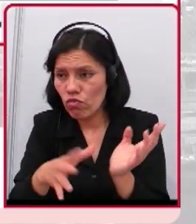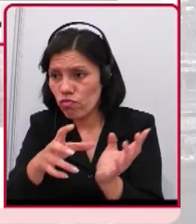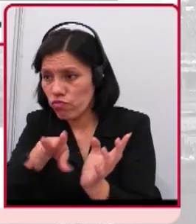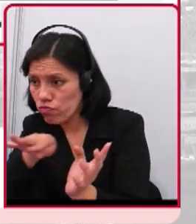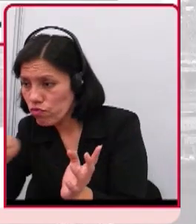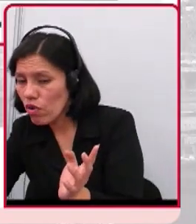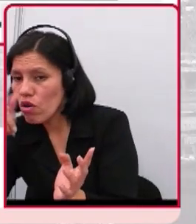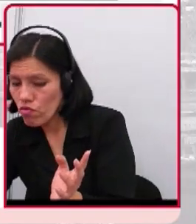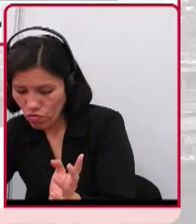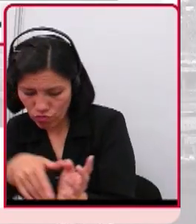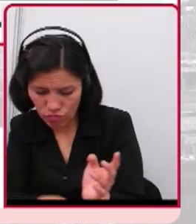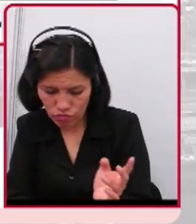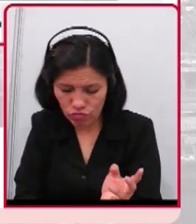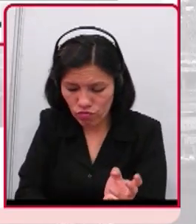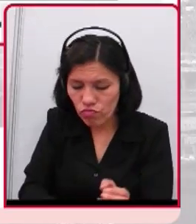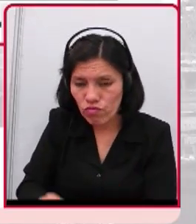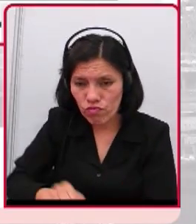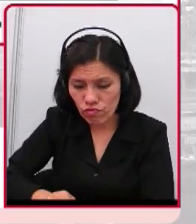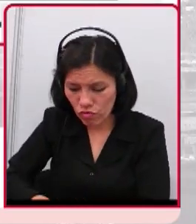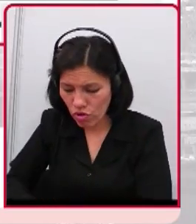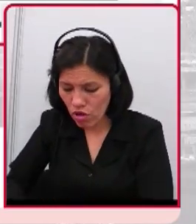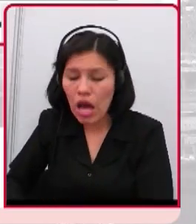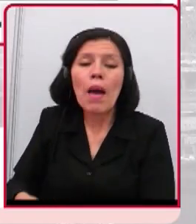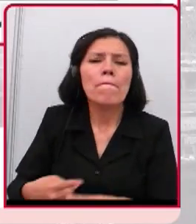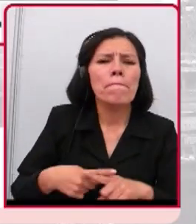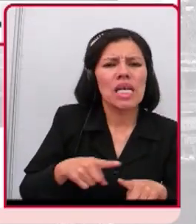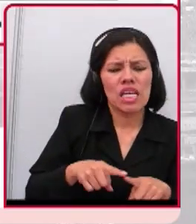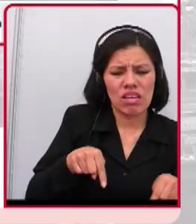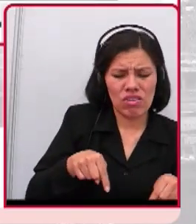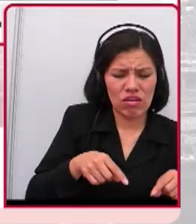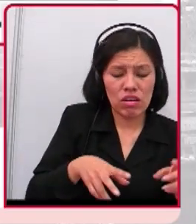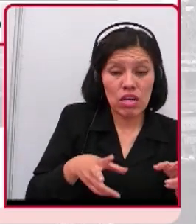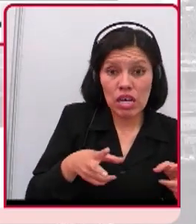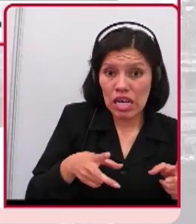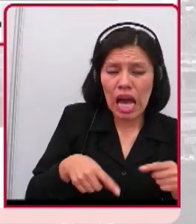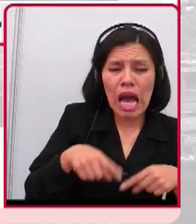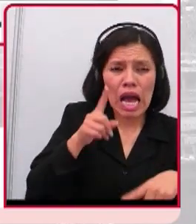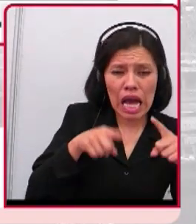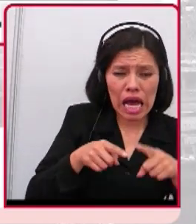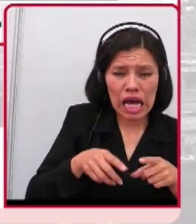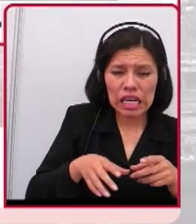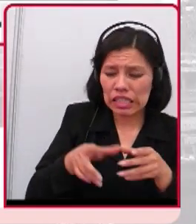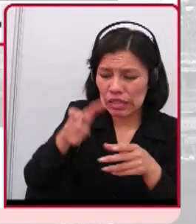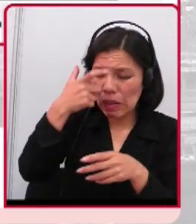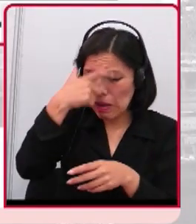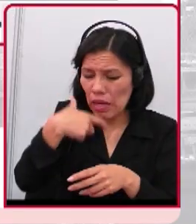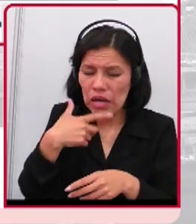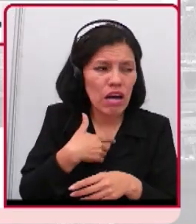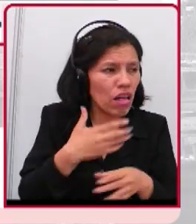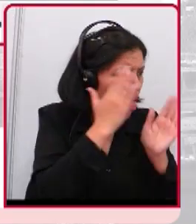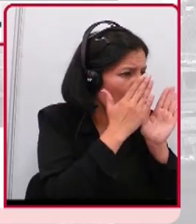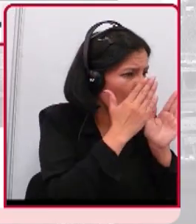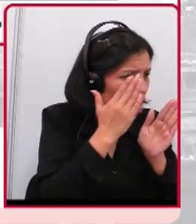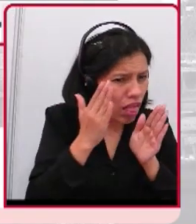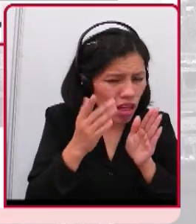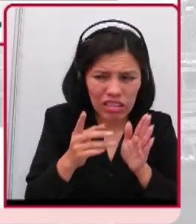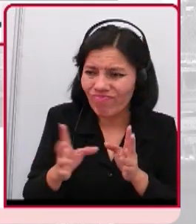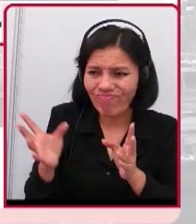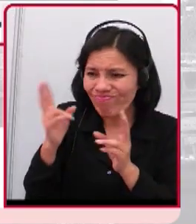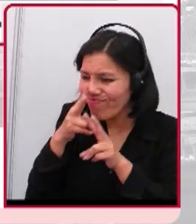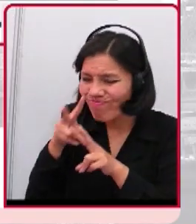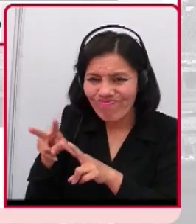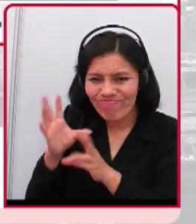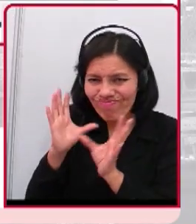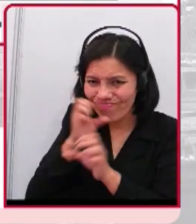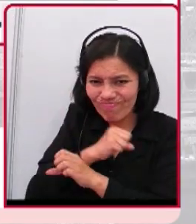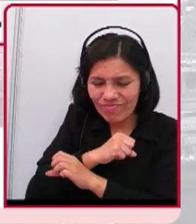ahí vemos en la parte izquierda inferior un ejemplo, cuando el tonelaje genera un decremento en molienda, hay un corte de carga, el